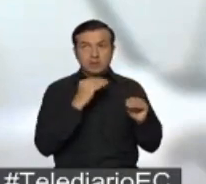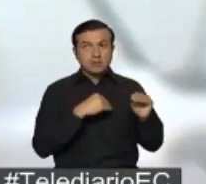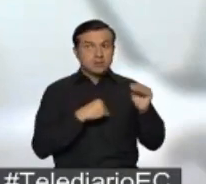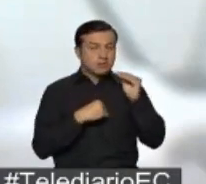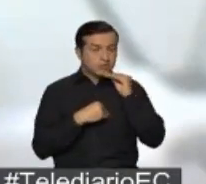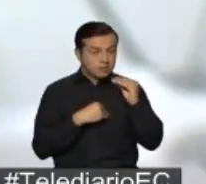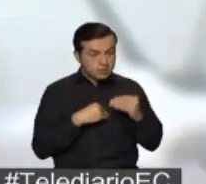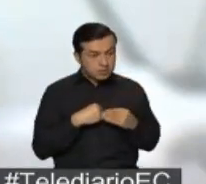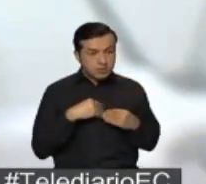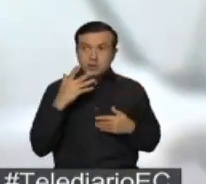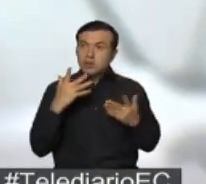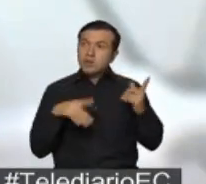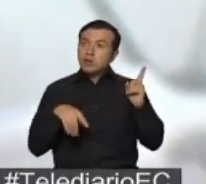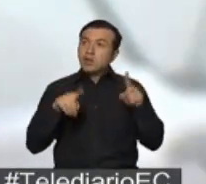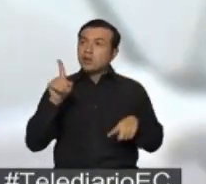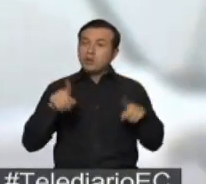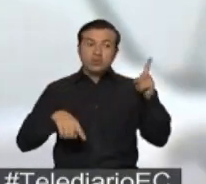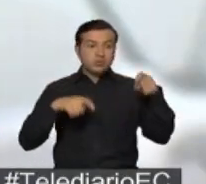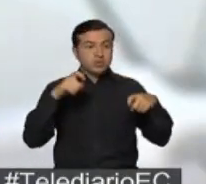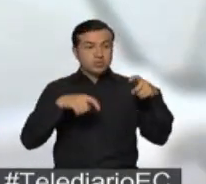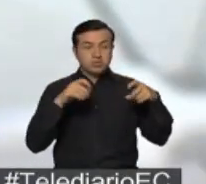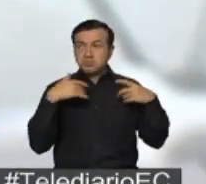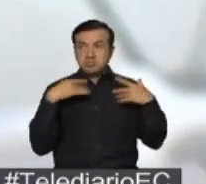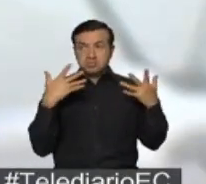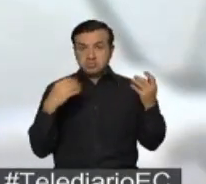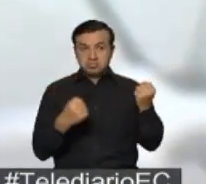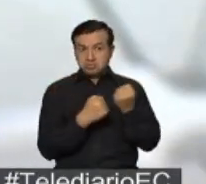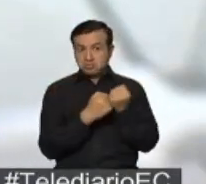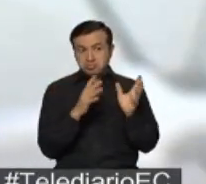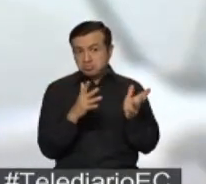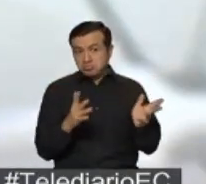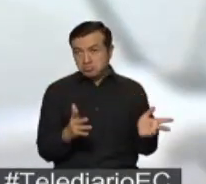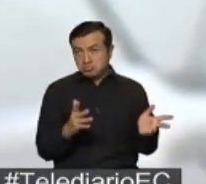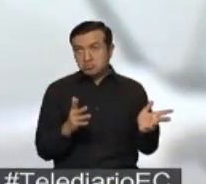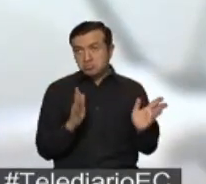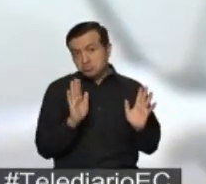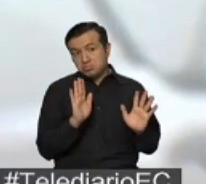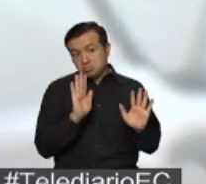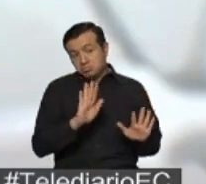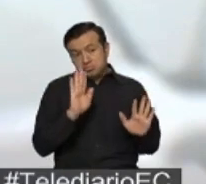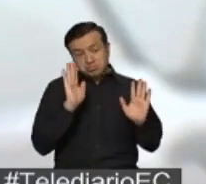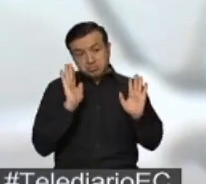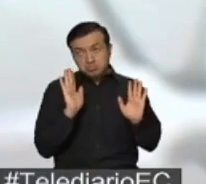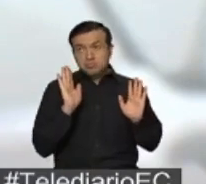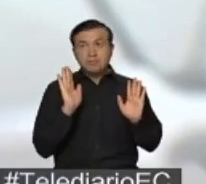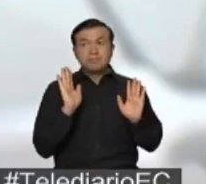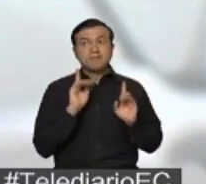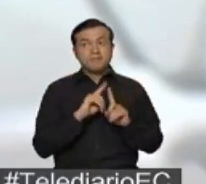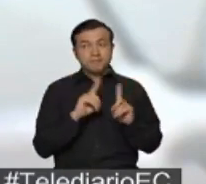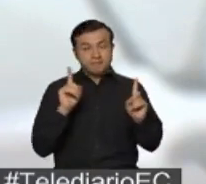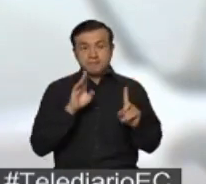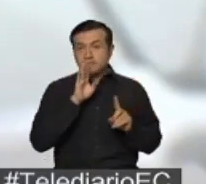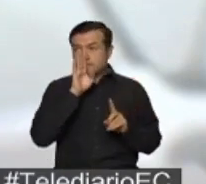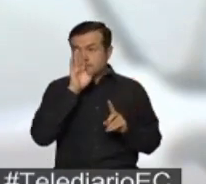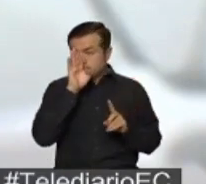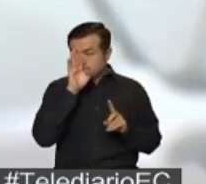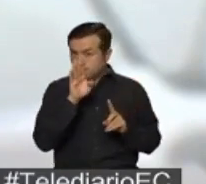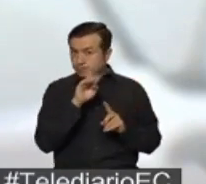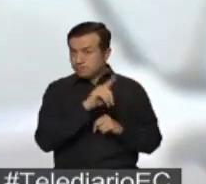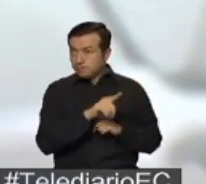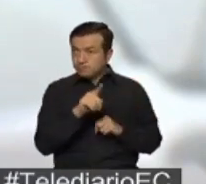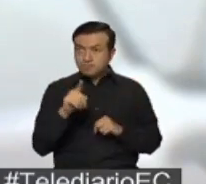porque puede ser que haya cooperativas que no necesiten este apoyo y ya puede ser pero como siempre decimos la